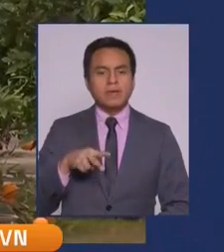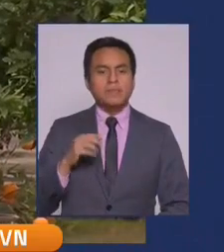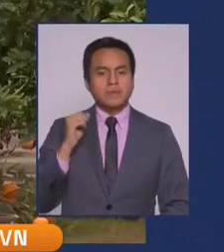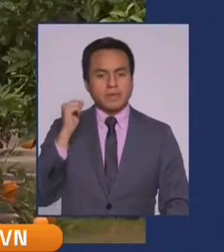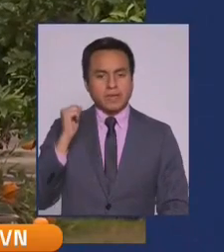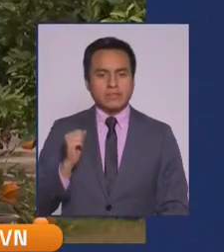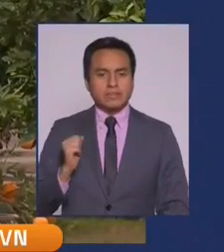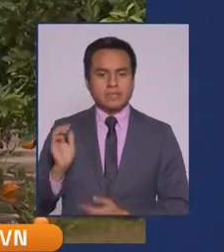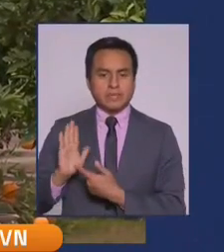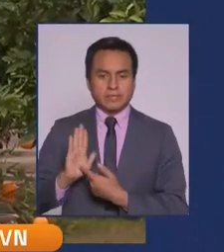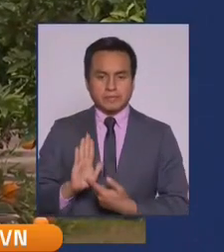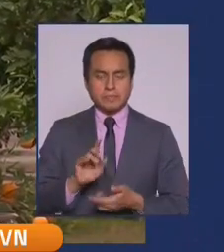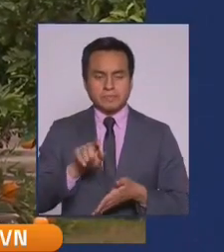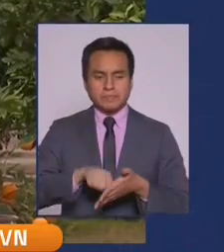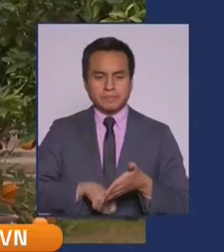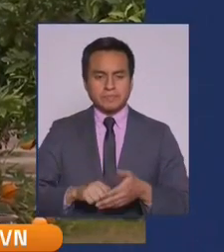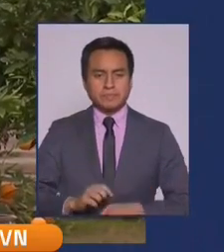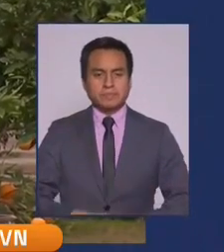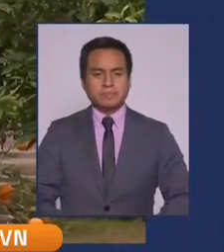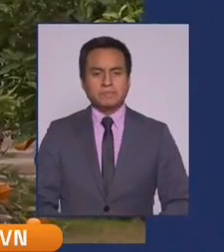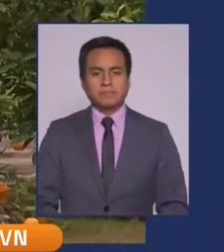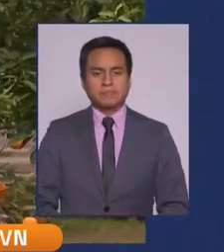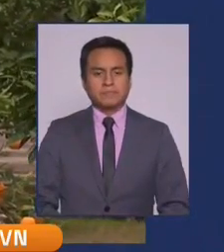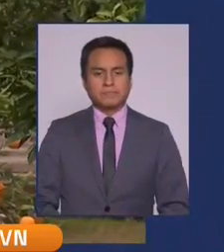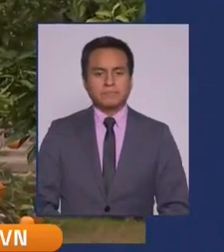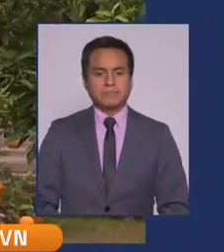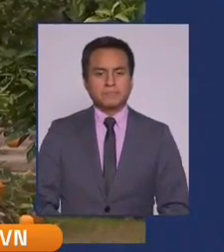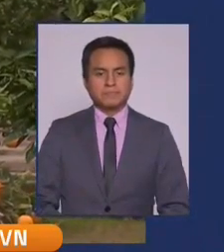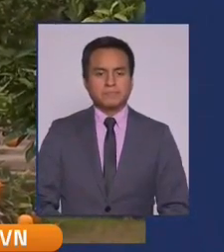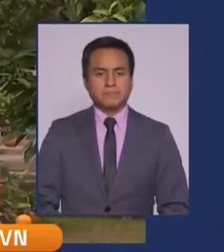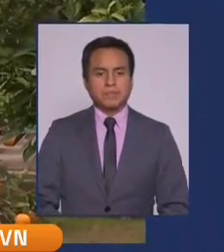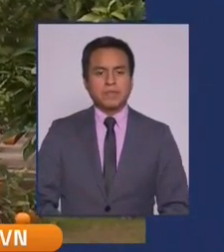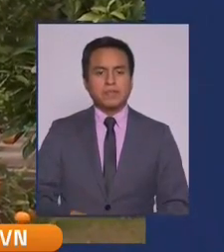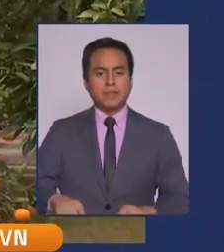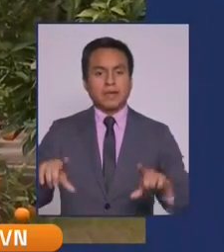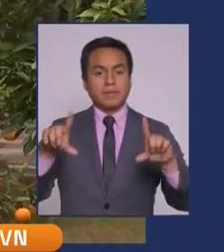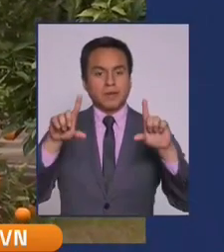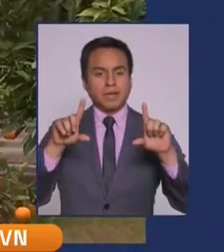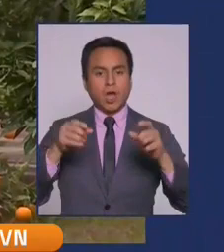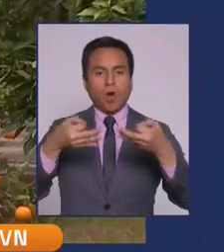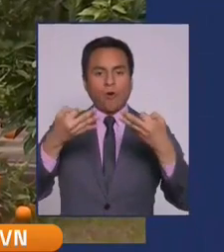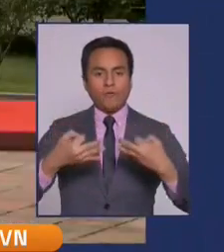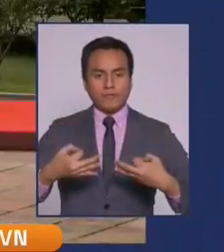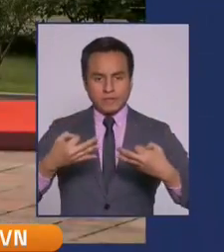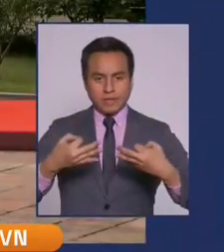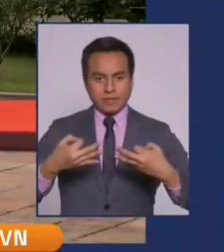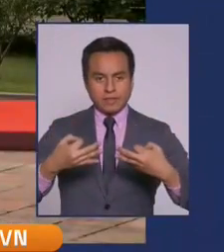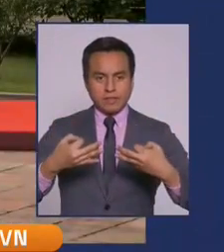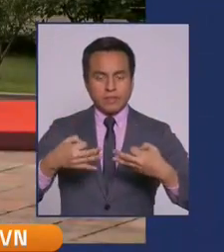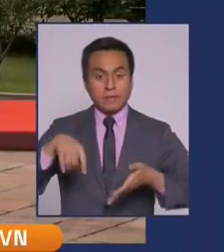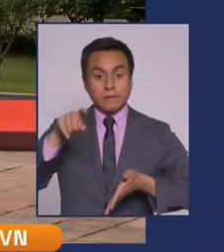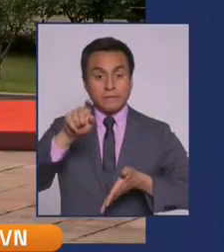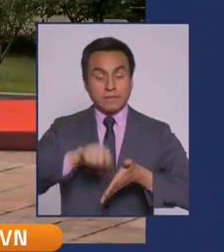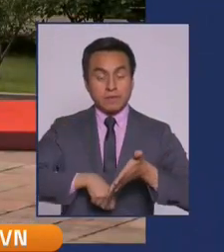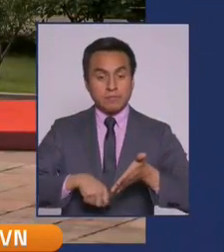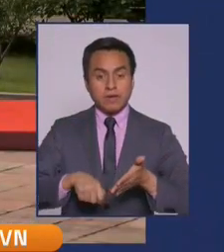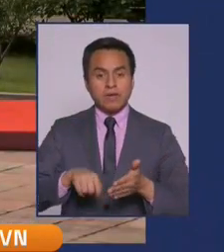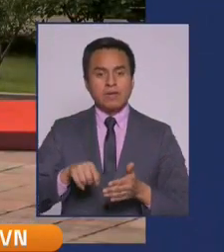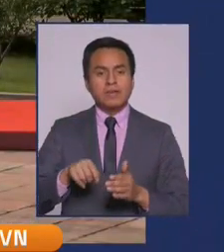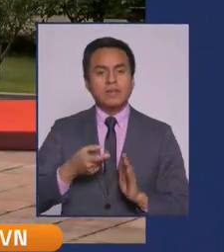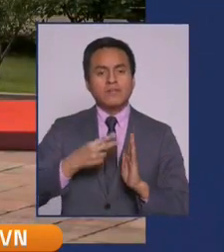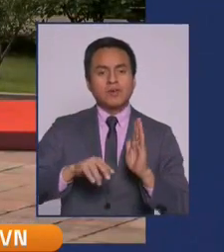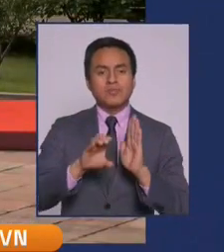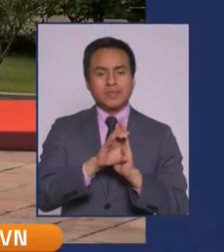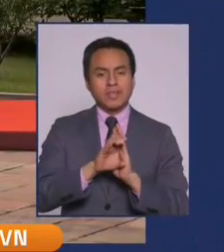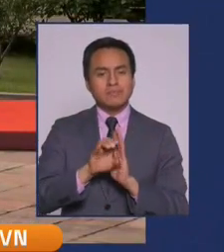si no, uno tendría que renunciar en noviembre. Yo no voy a dejar el cargo en noviembre porque estamos en medio de problemas, un presupuesto este año bastante